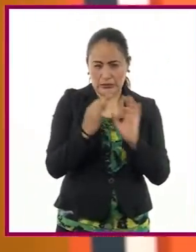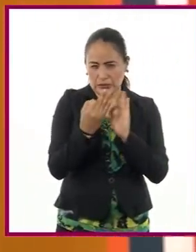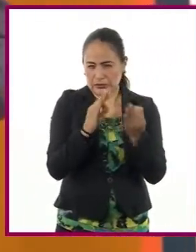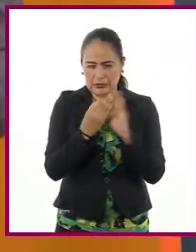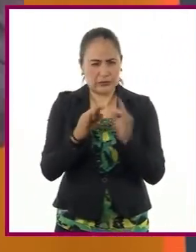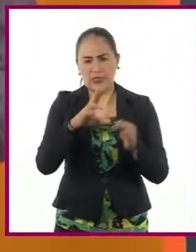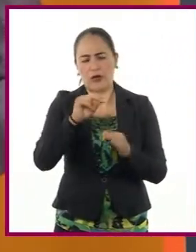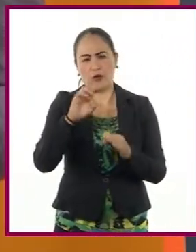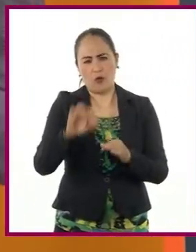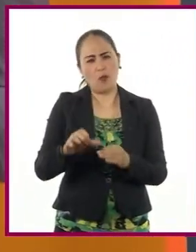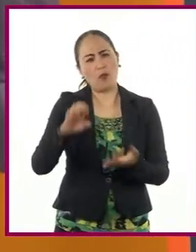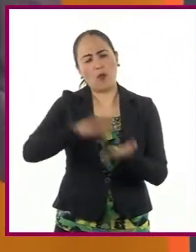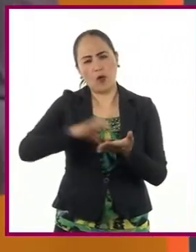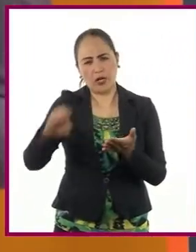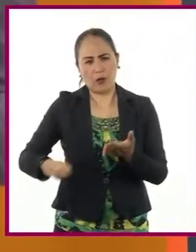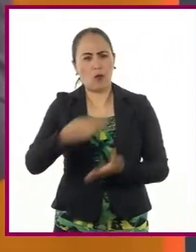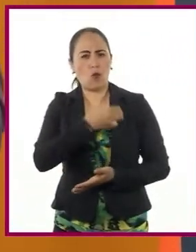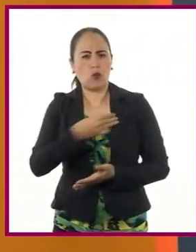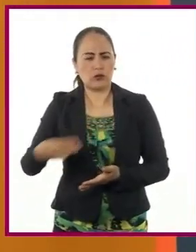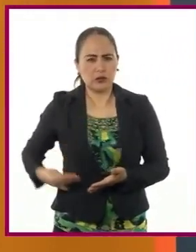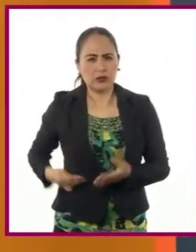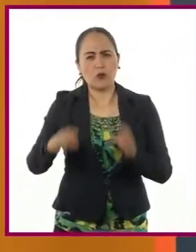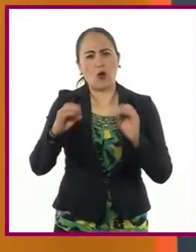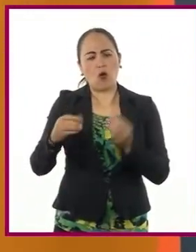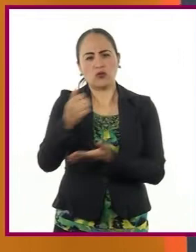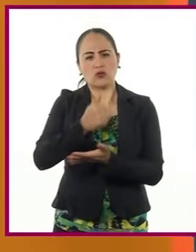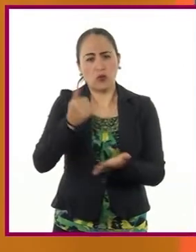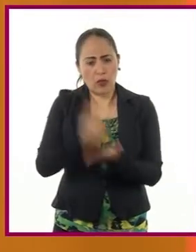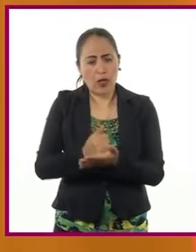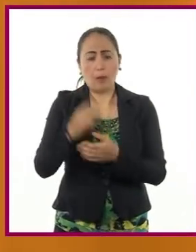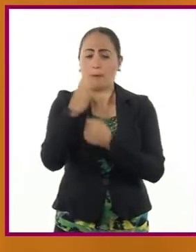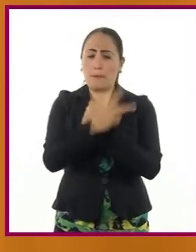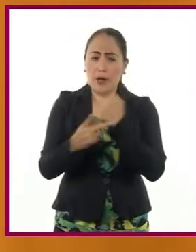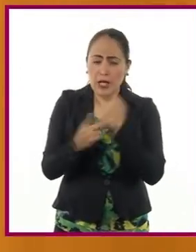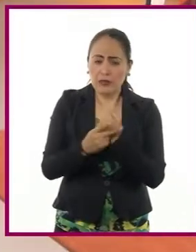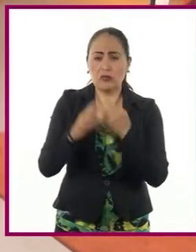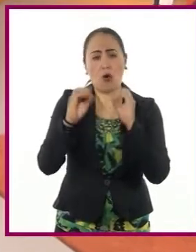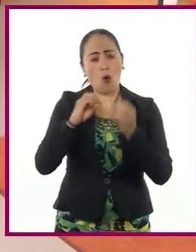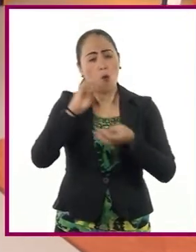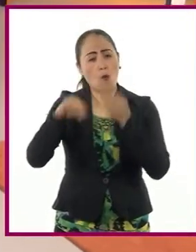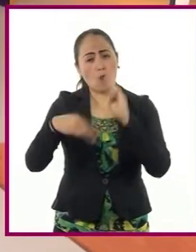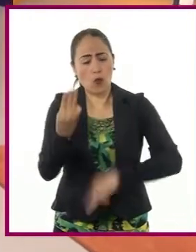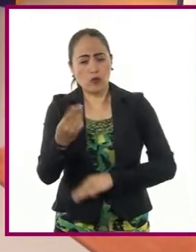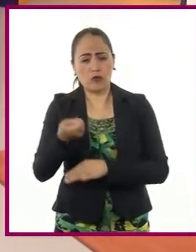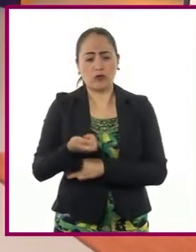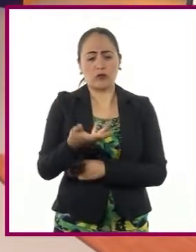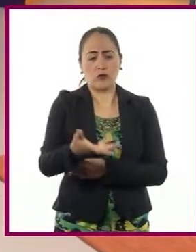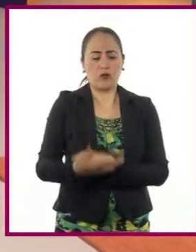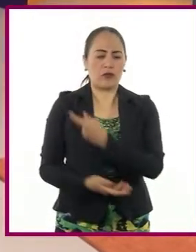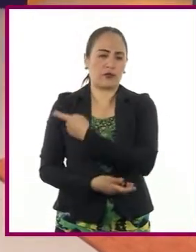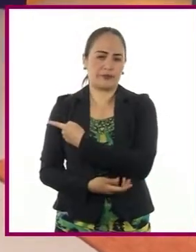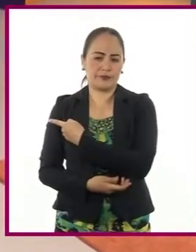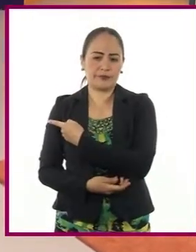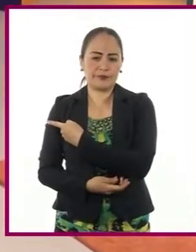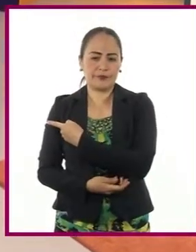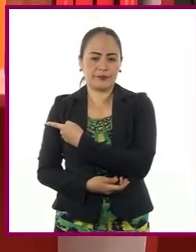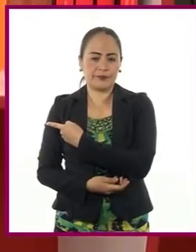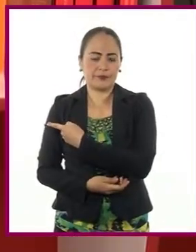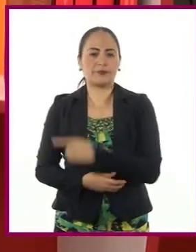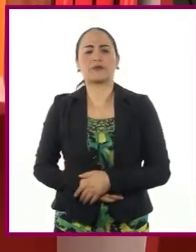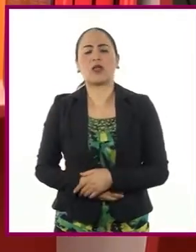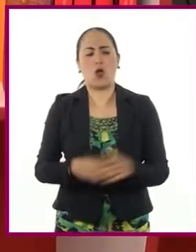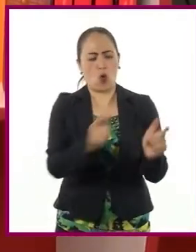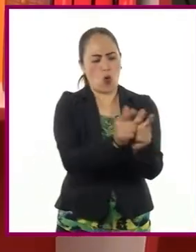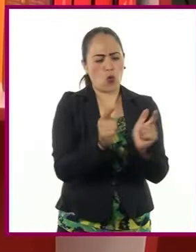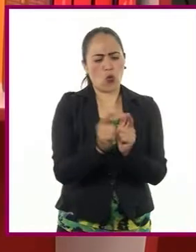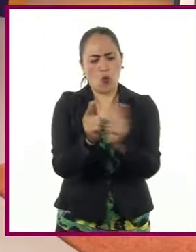ejemplo, en su municipio o ciudad, país y el mundo. A estos se les llaman conflictos sociales en los que participan diversos